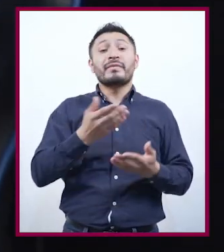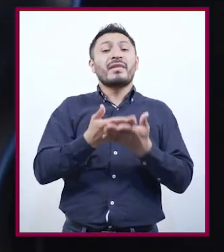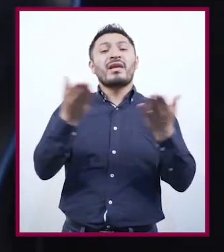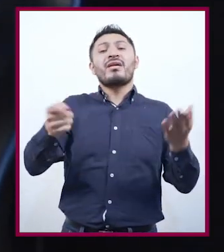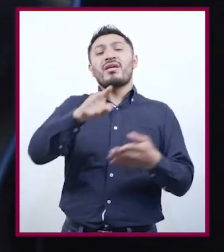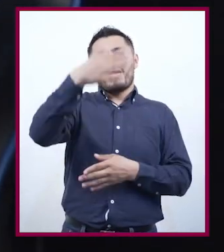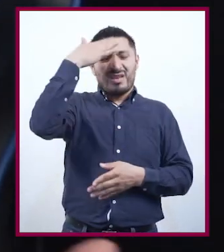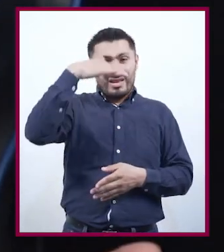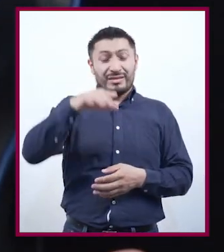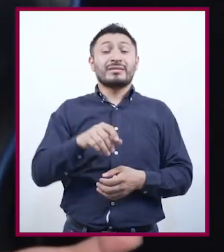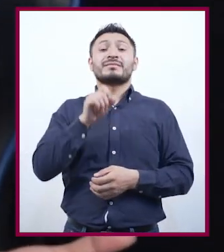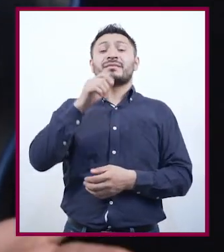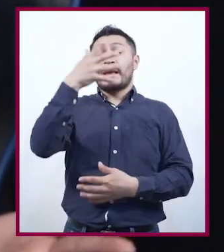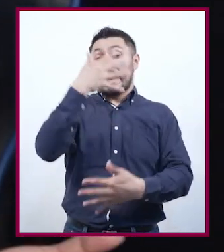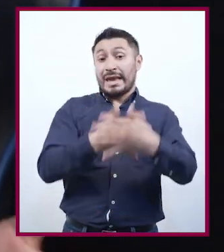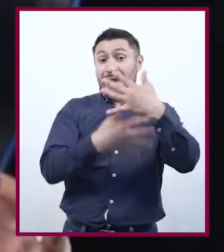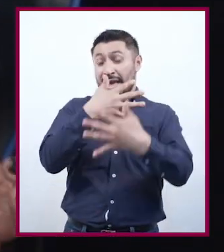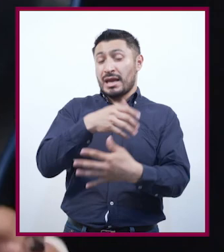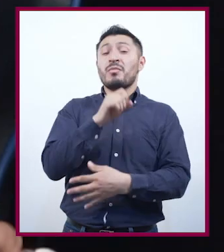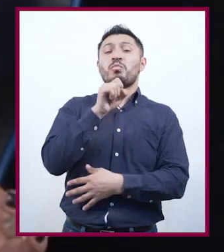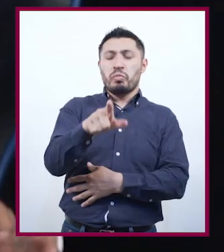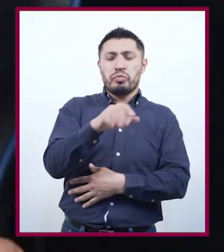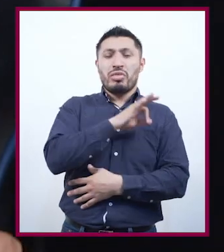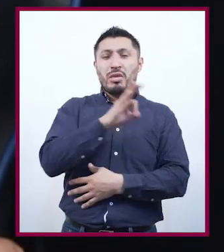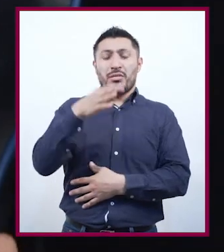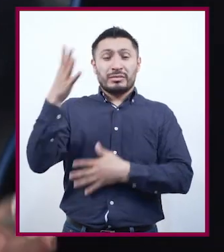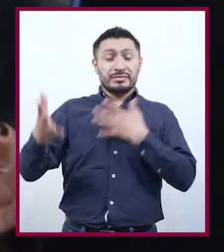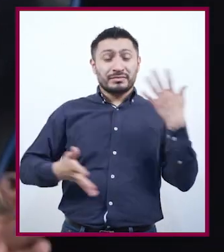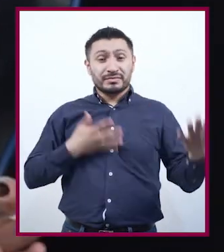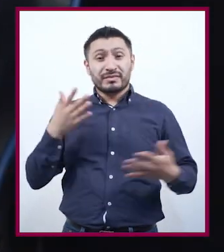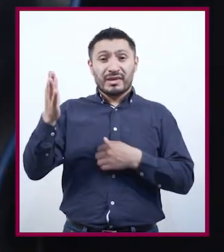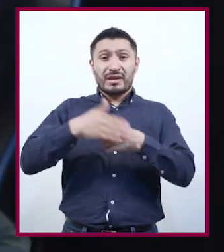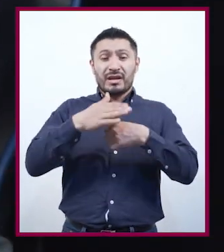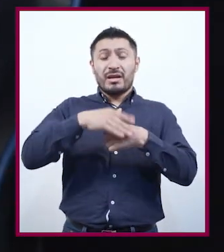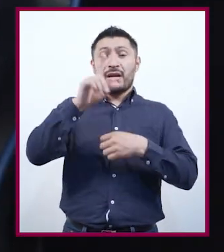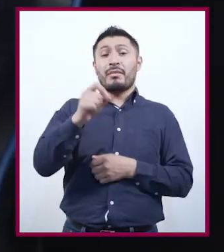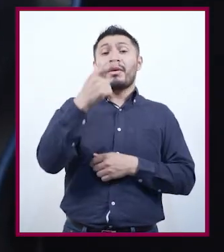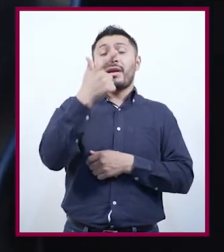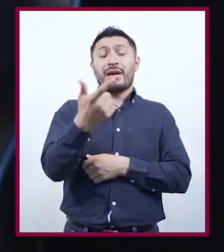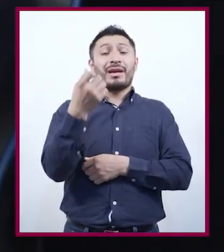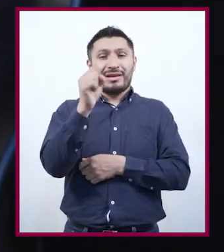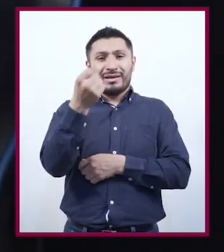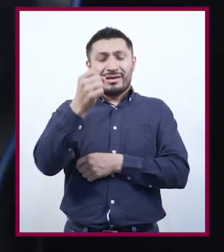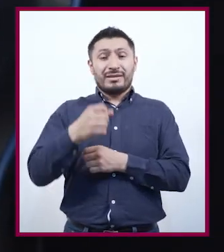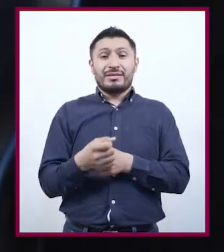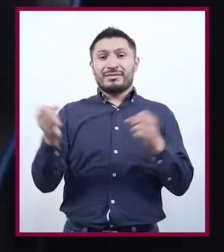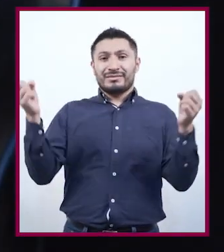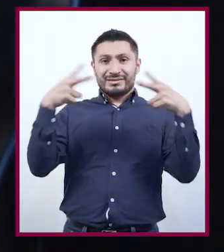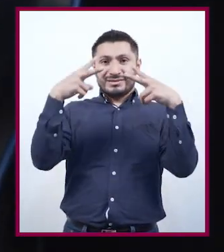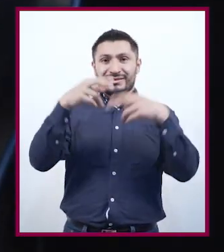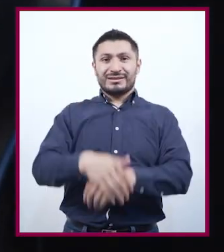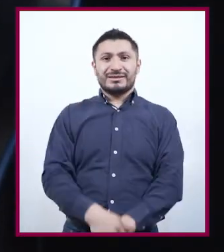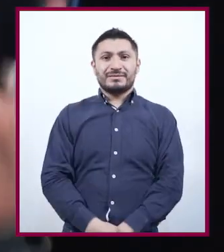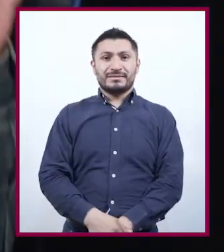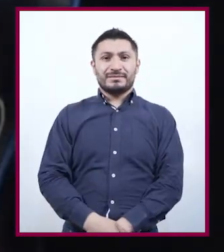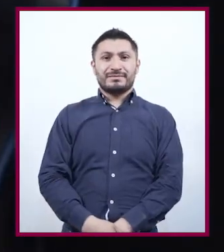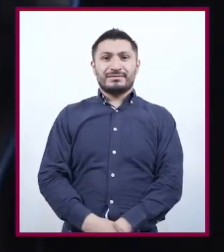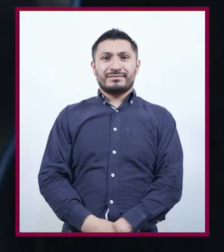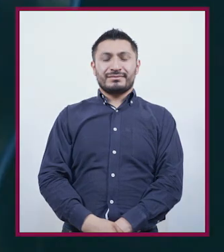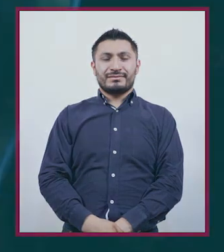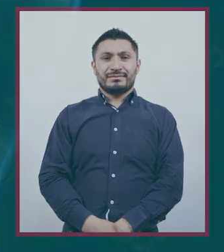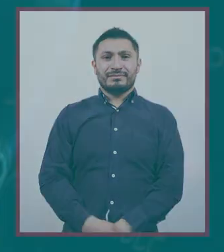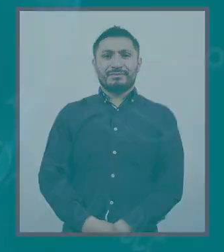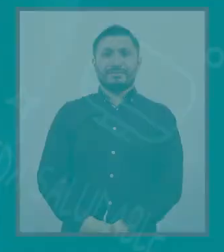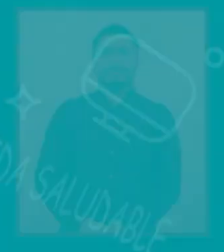de conocimiento. Ahora ya sabes que además del 15, también puedes festejar el próximo 27 de septiembre. ¡Hasta